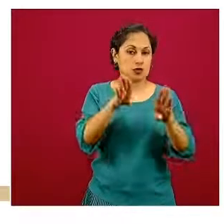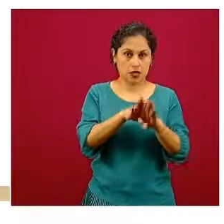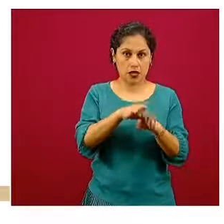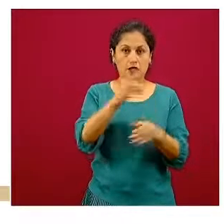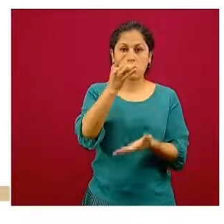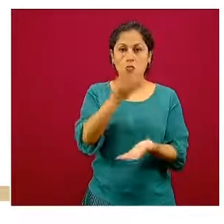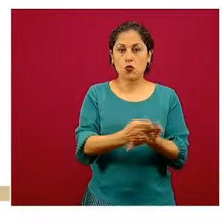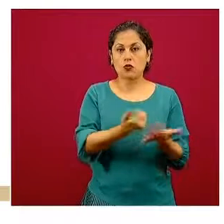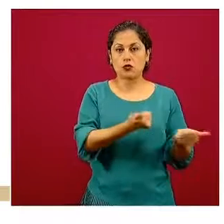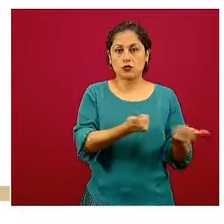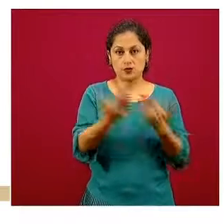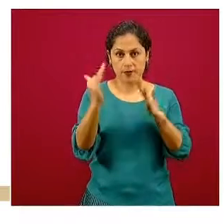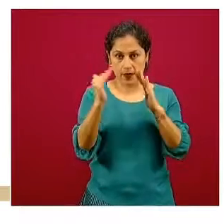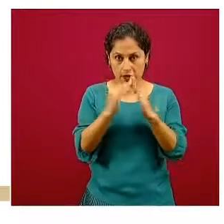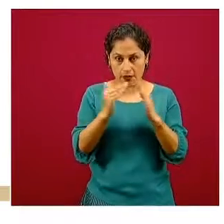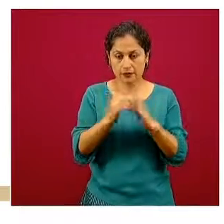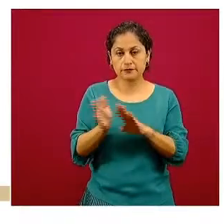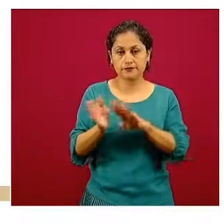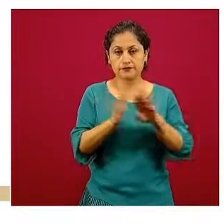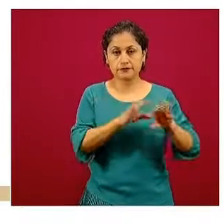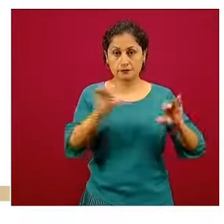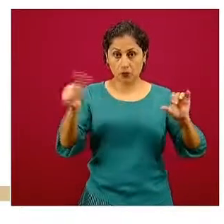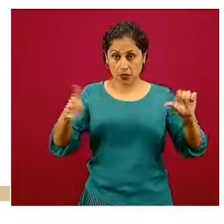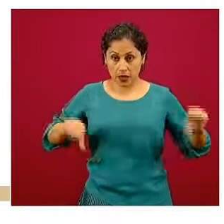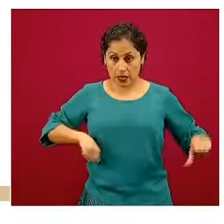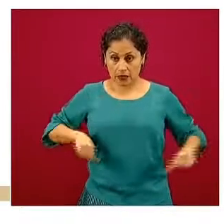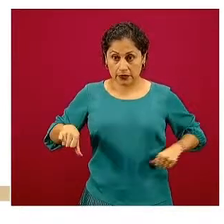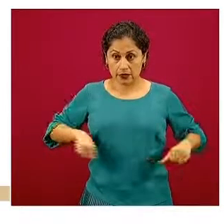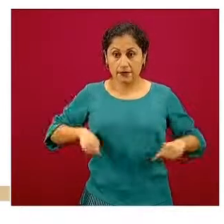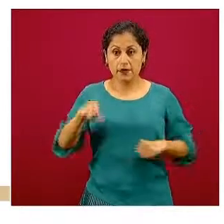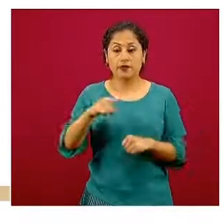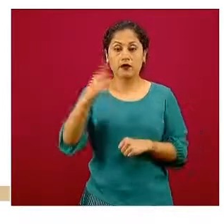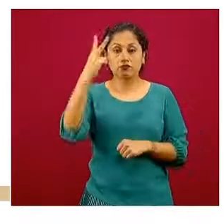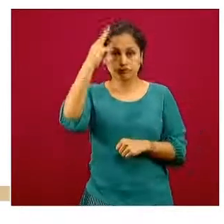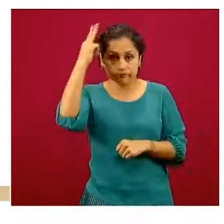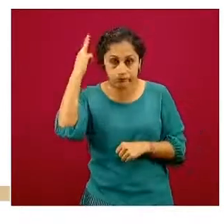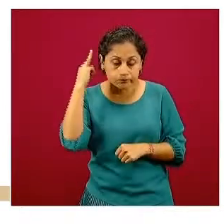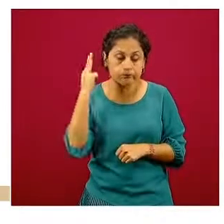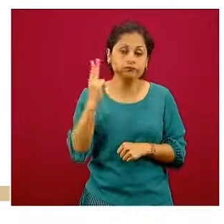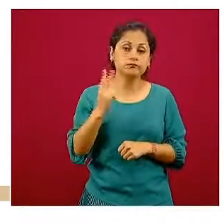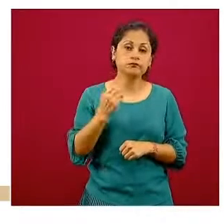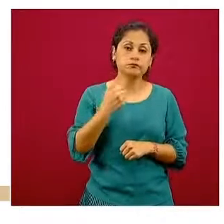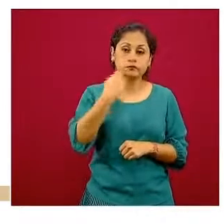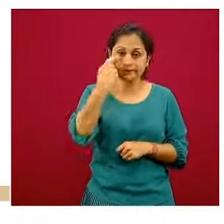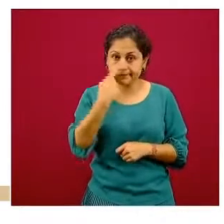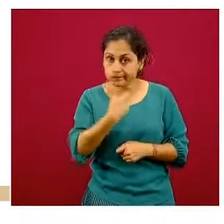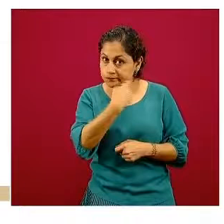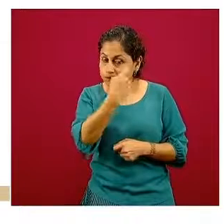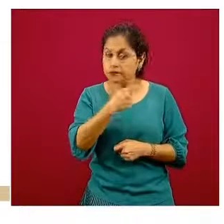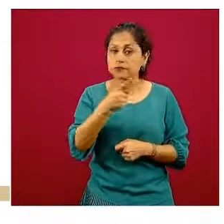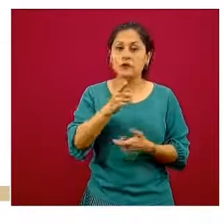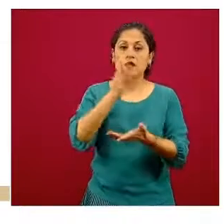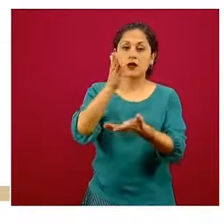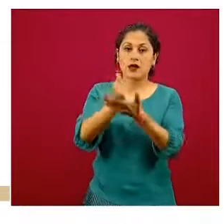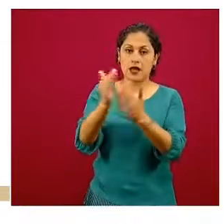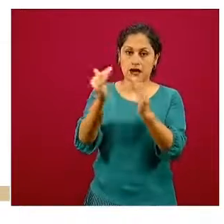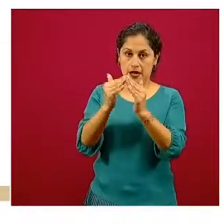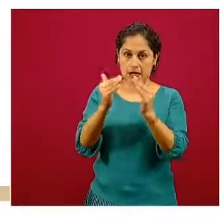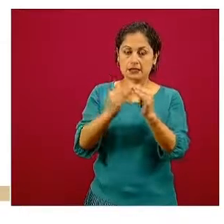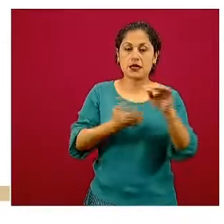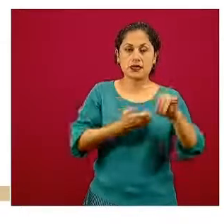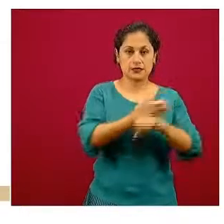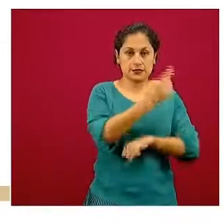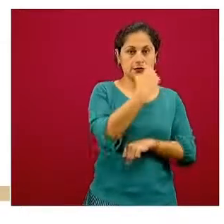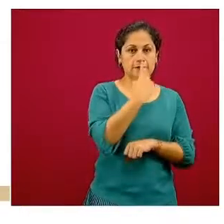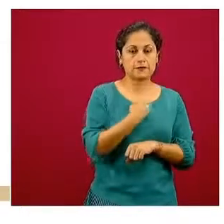En el caso de las barberías, estéticas, peluquerías, en el rojo igual, es solo a domicilio, y en el naranja ya